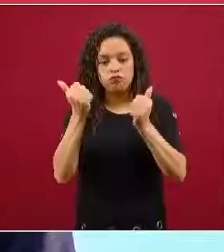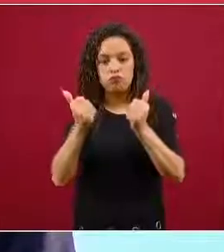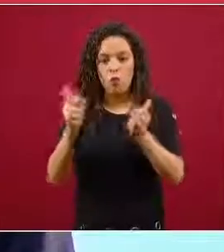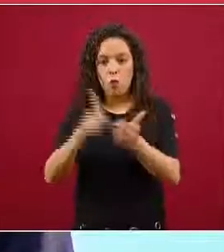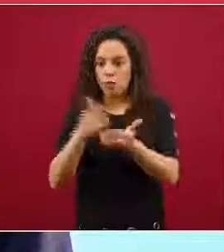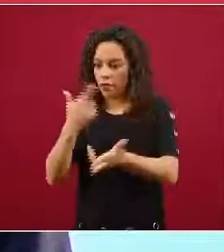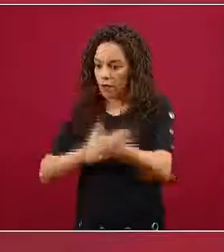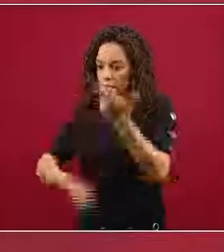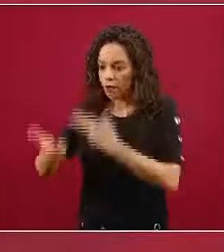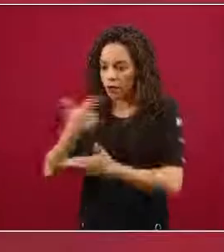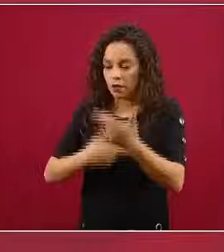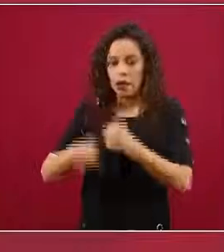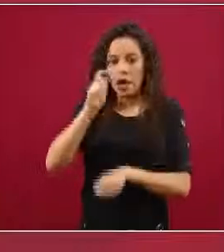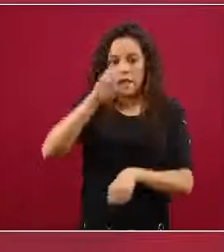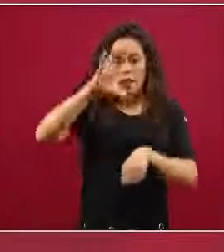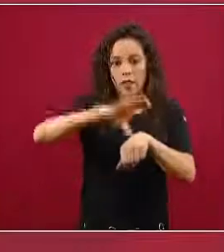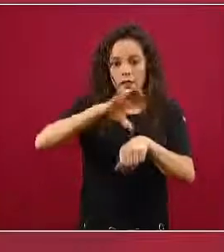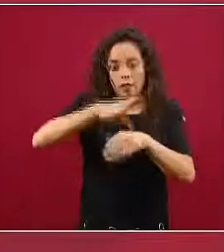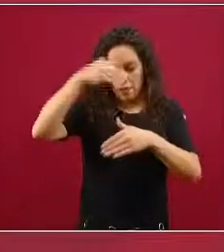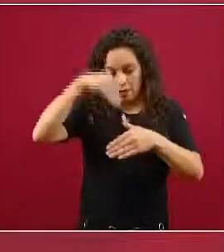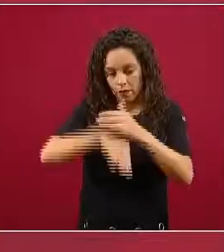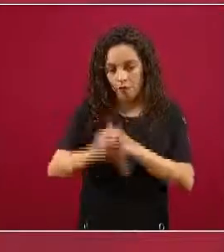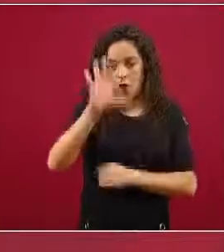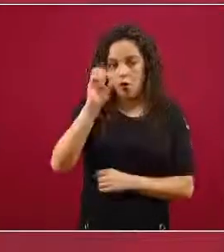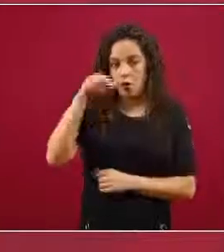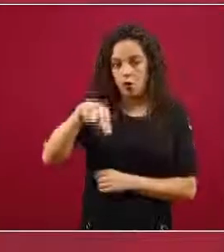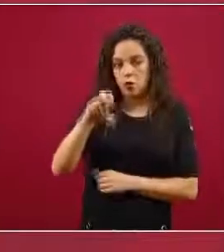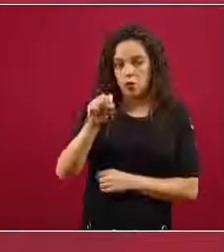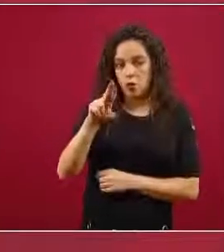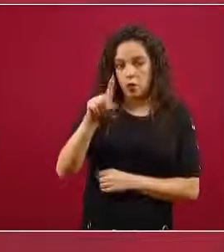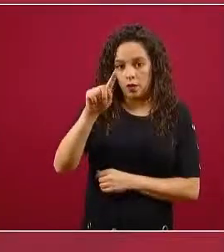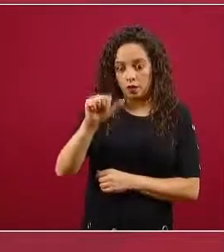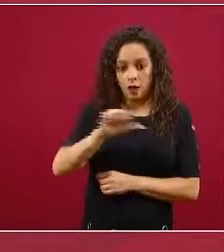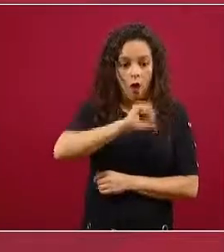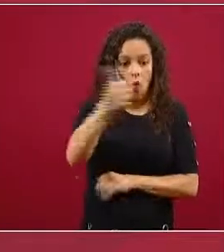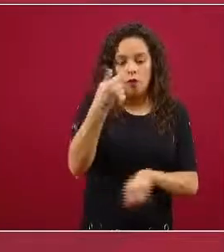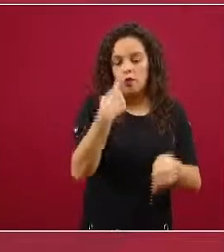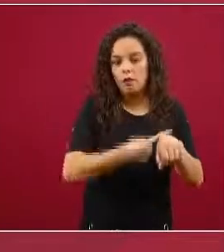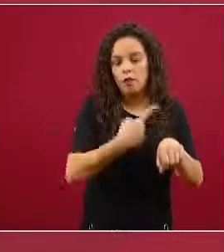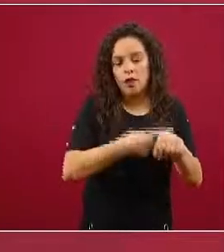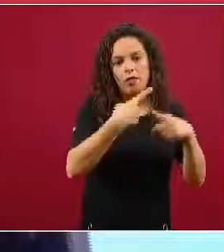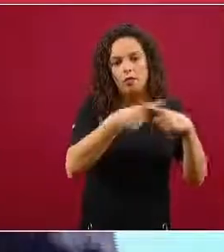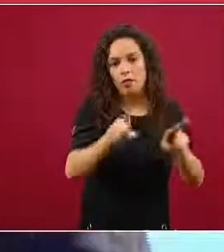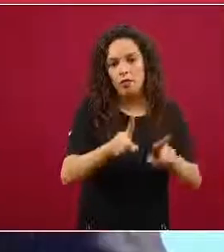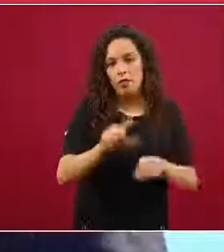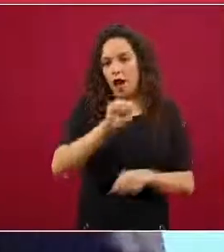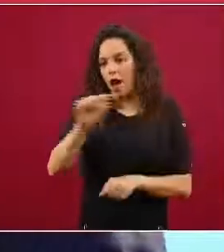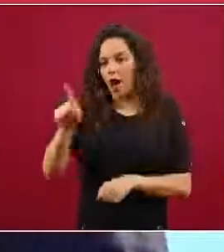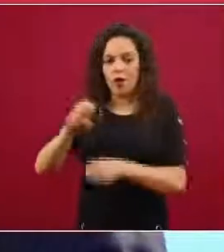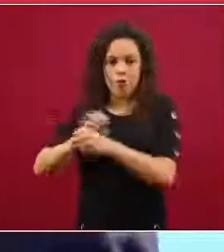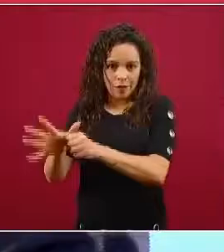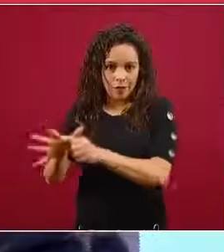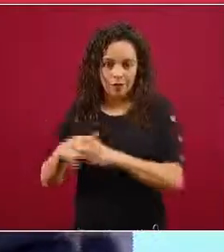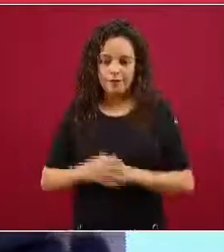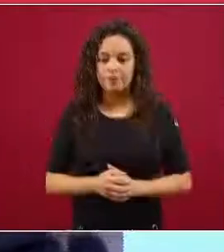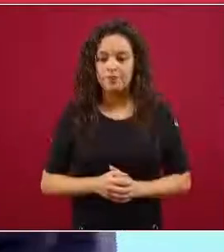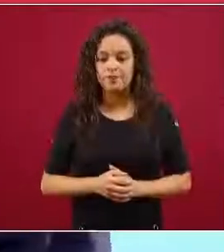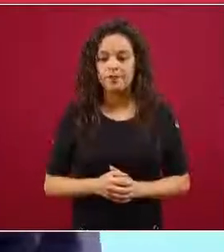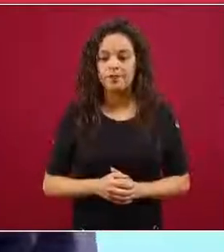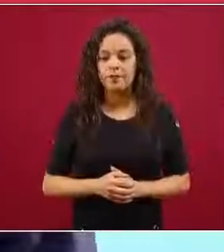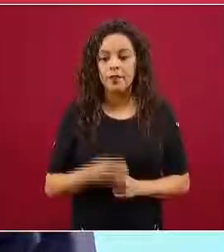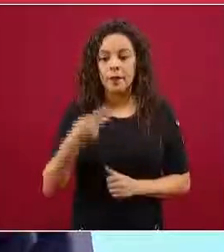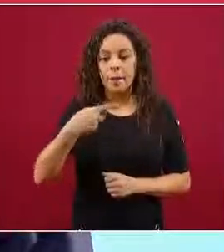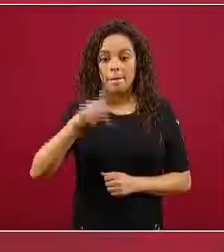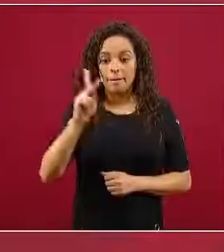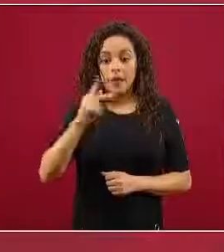distintos padecimientos. Y el otro reto consiste en que con el confinamiento, pero además con la percepción de